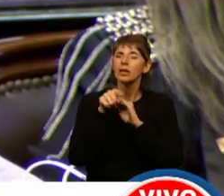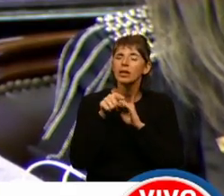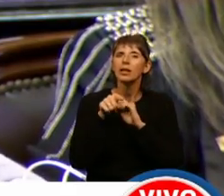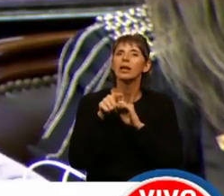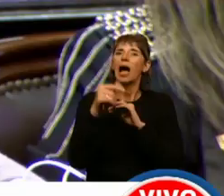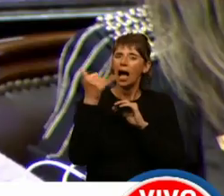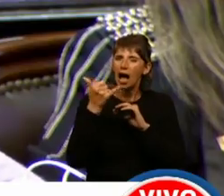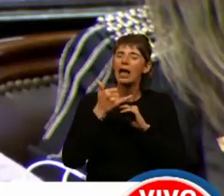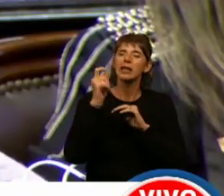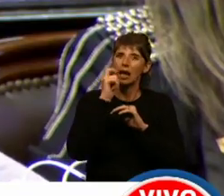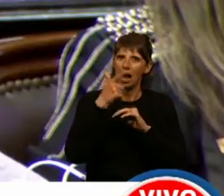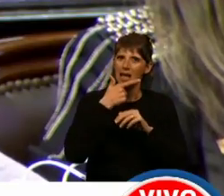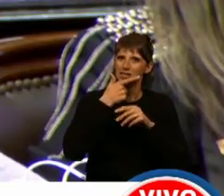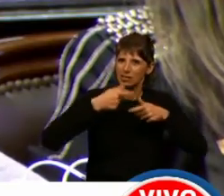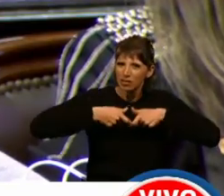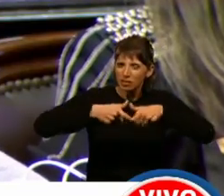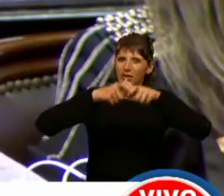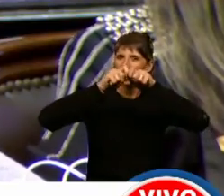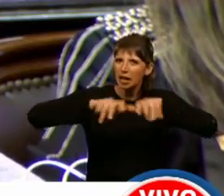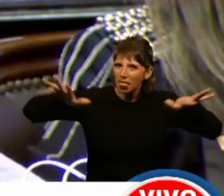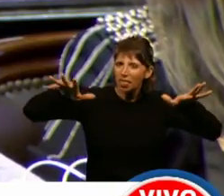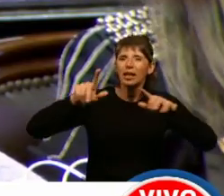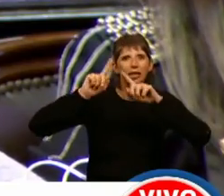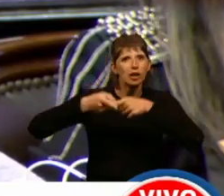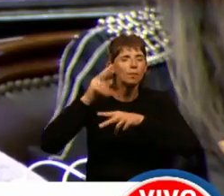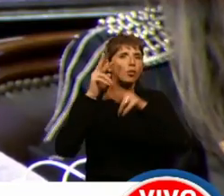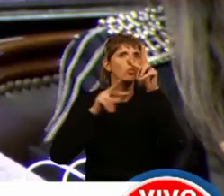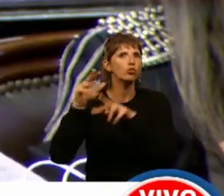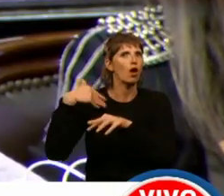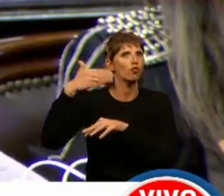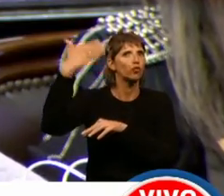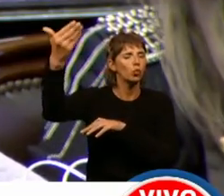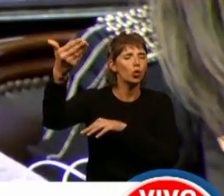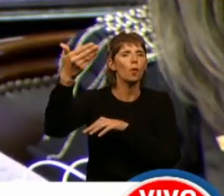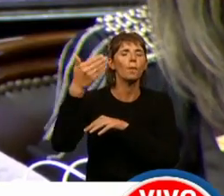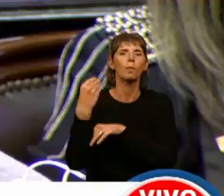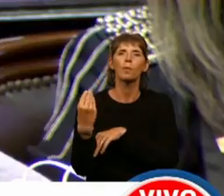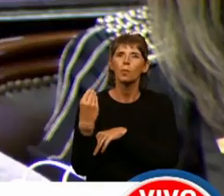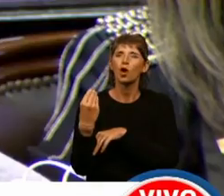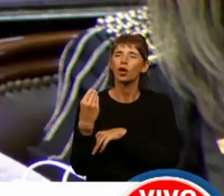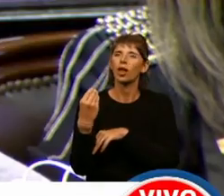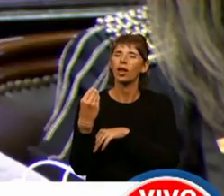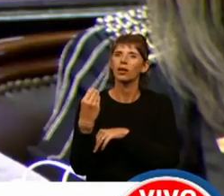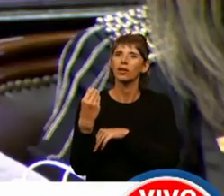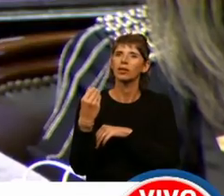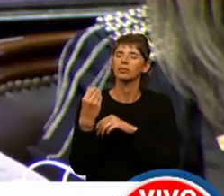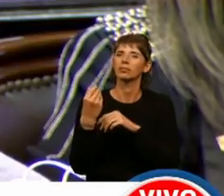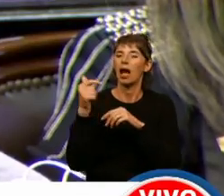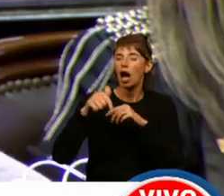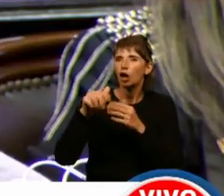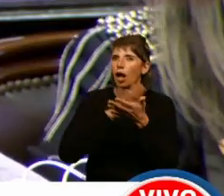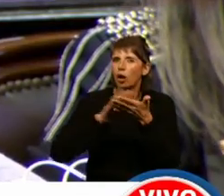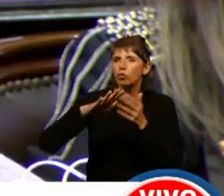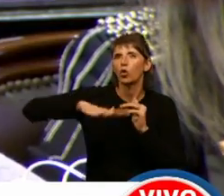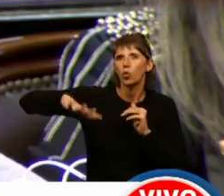ellas sino que además incluye y tiene una perspectiva de futuro ya que también incluye a aquellas zonas de nuestro